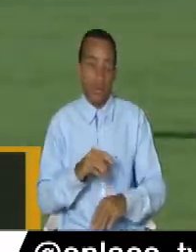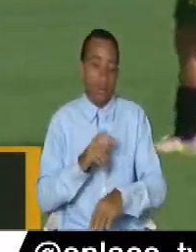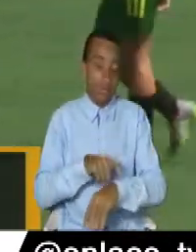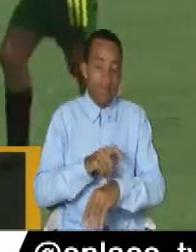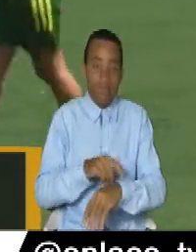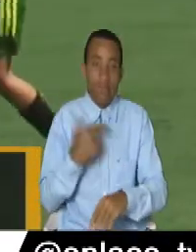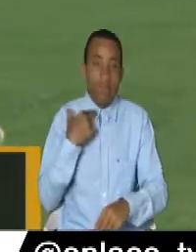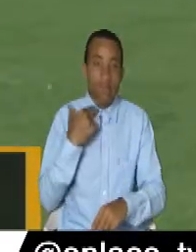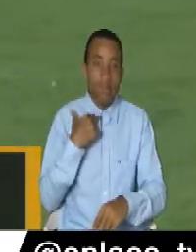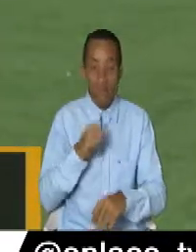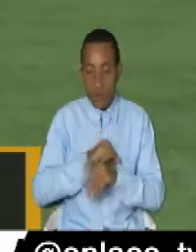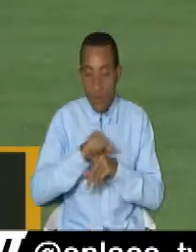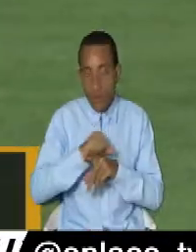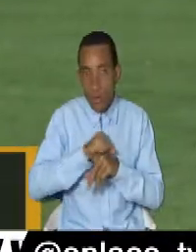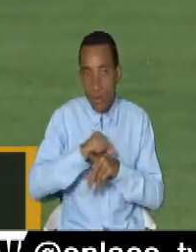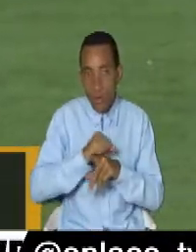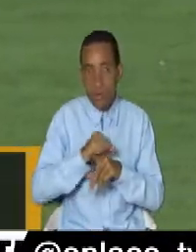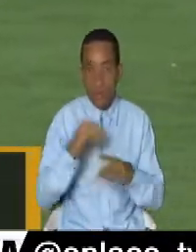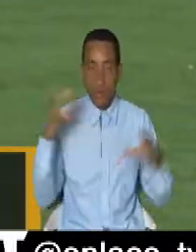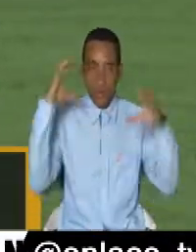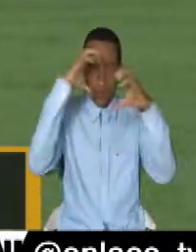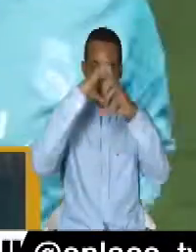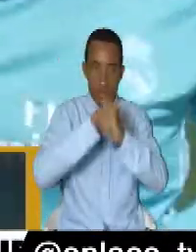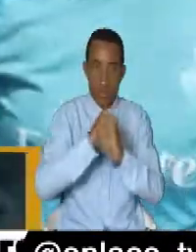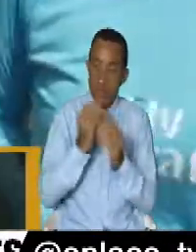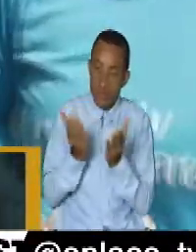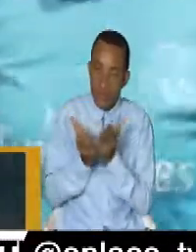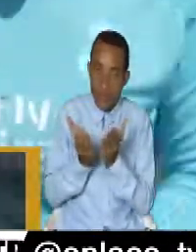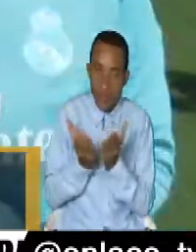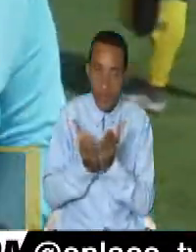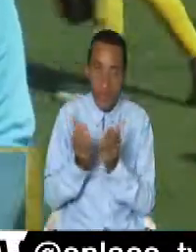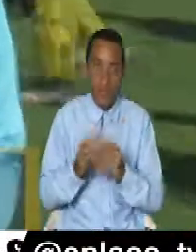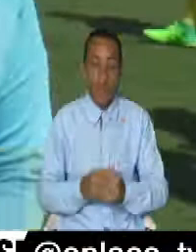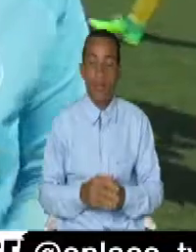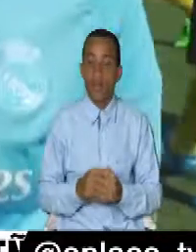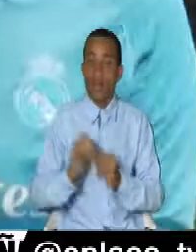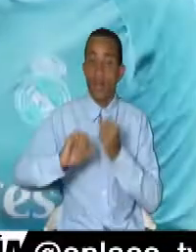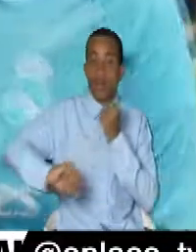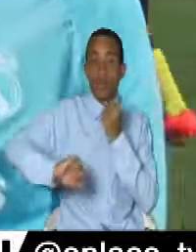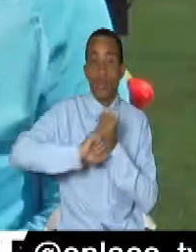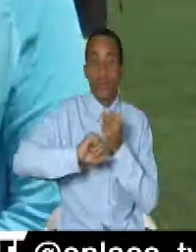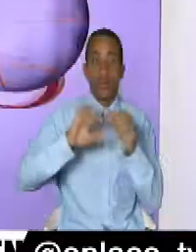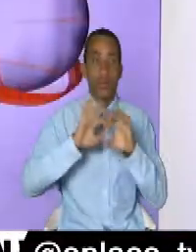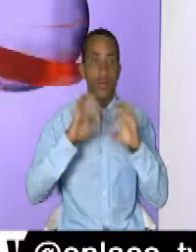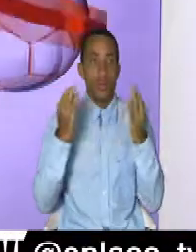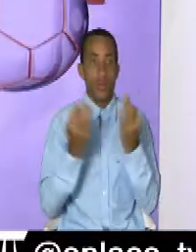para entrenar y en las noches estudiar. Cuentan con el apoyo de sus familias.